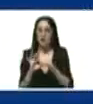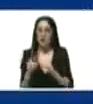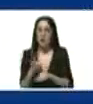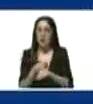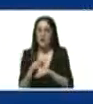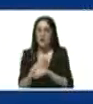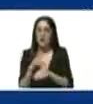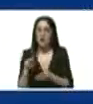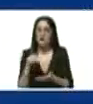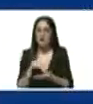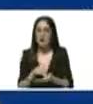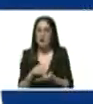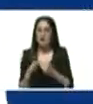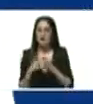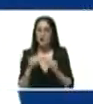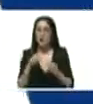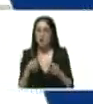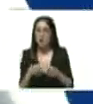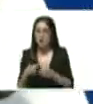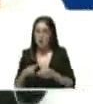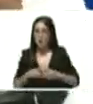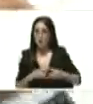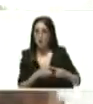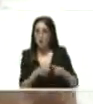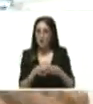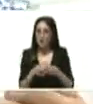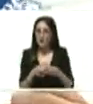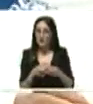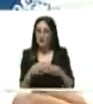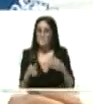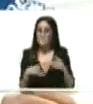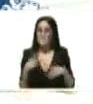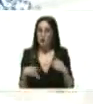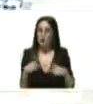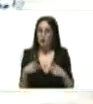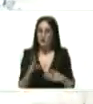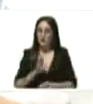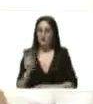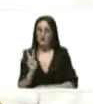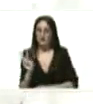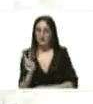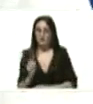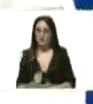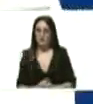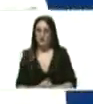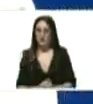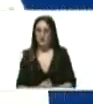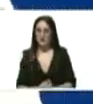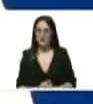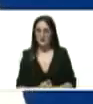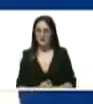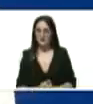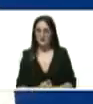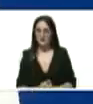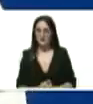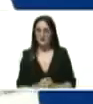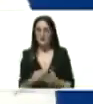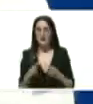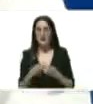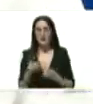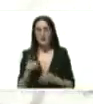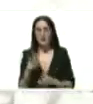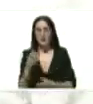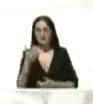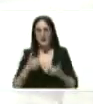gobierno nacional, entre todos los sectores productivos del país. Estamos hablando de que el sector lácteo